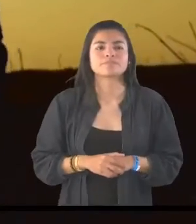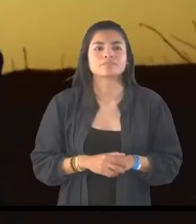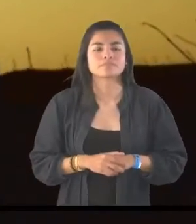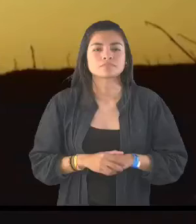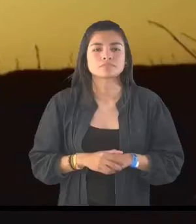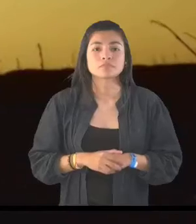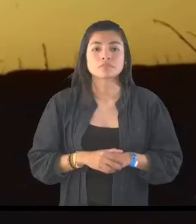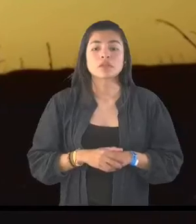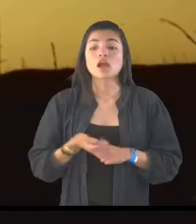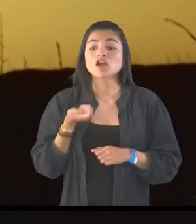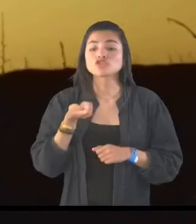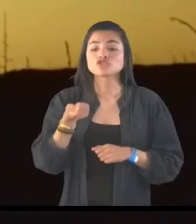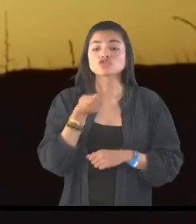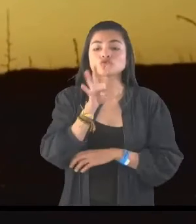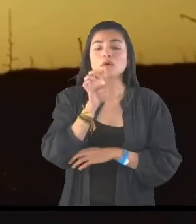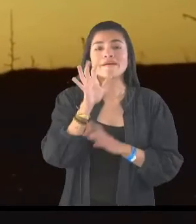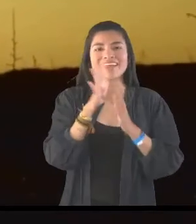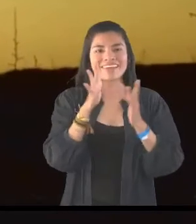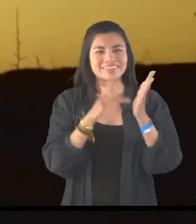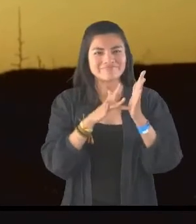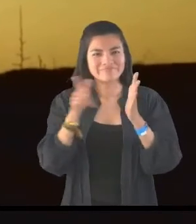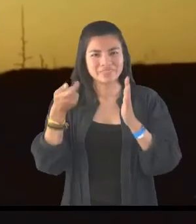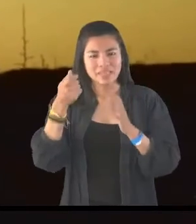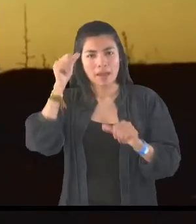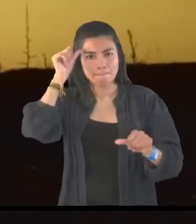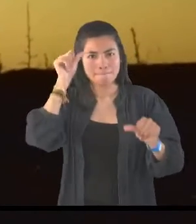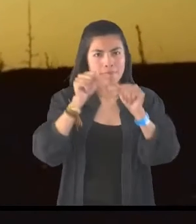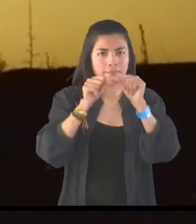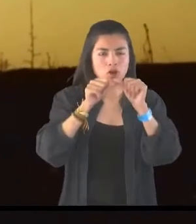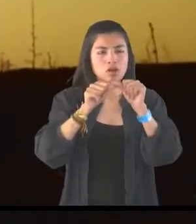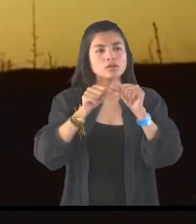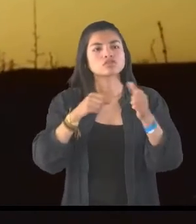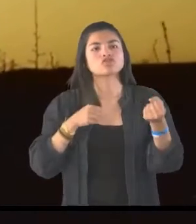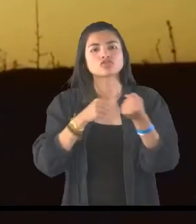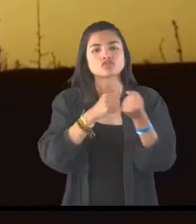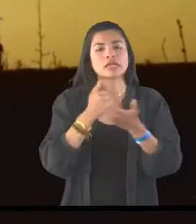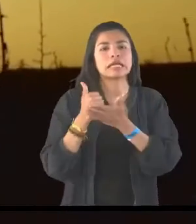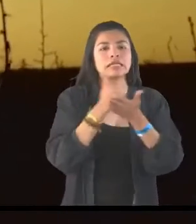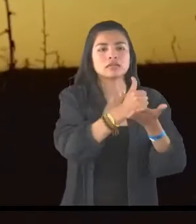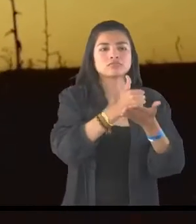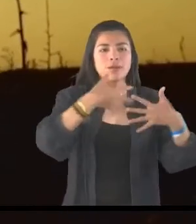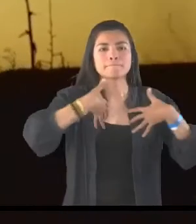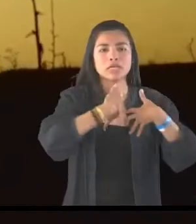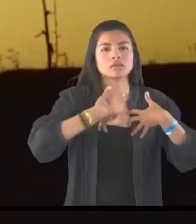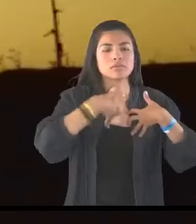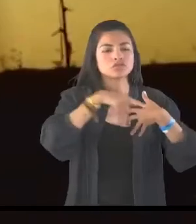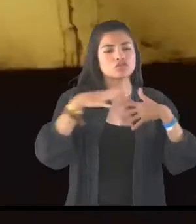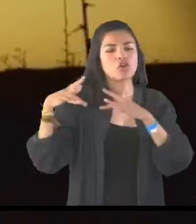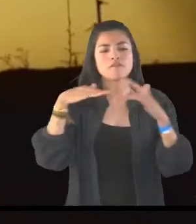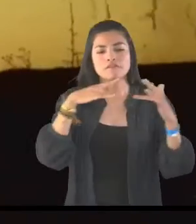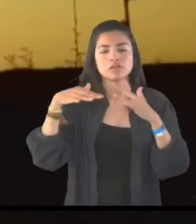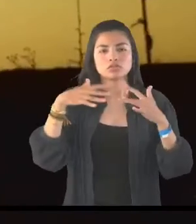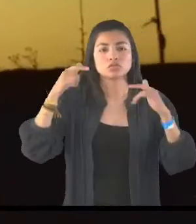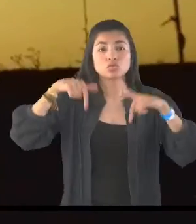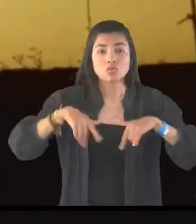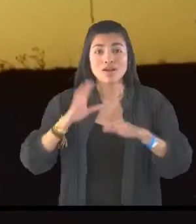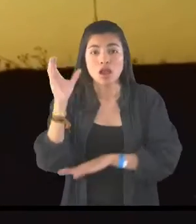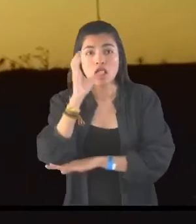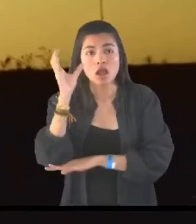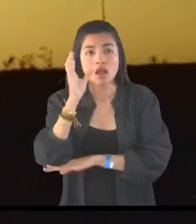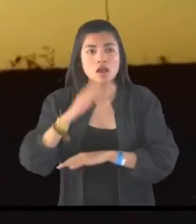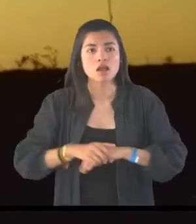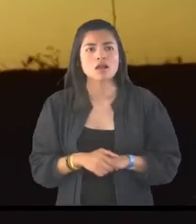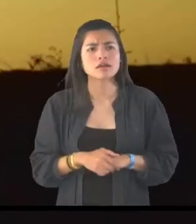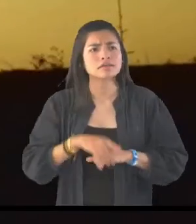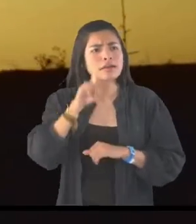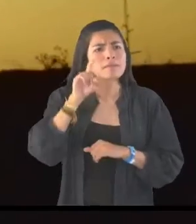Este 9 de abril, Día Nacional de la Memoria y la Solidaridad con las Víctimas del Conflicto Armado, serán entregadas 1.500